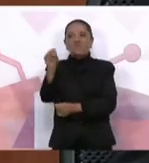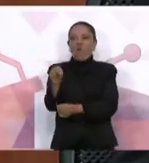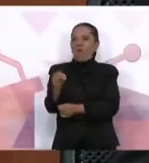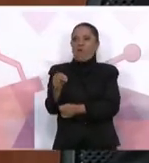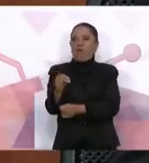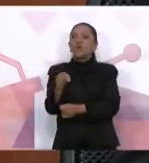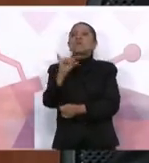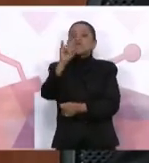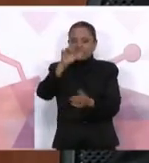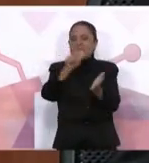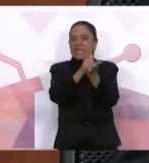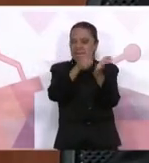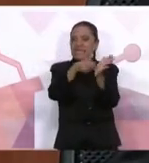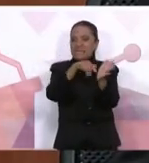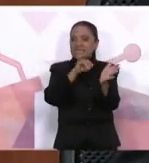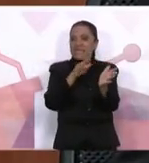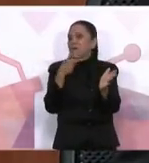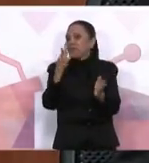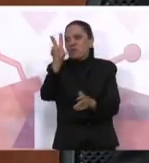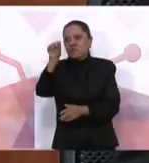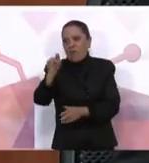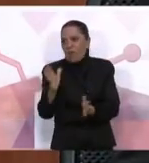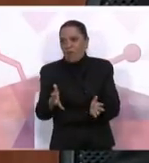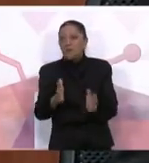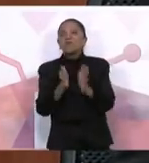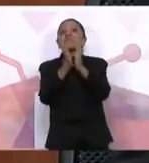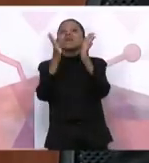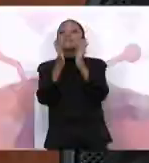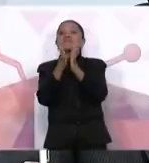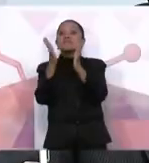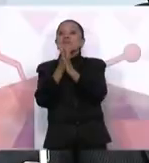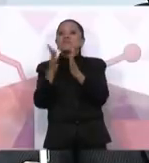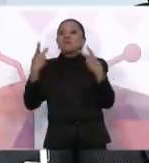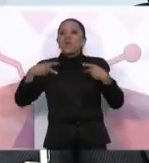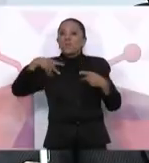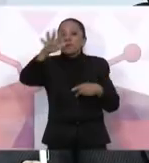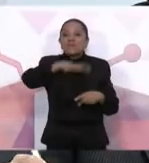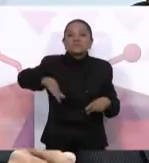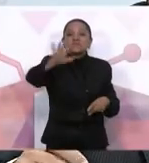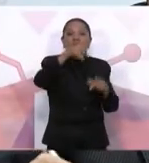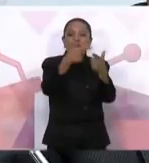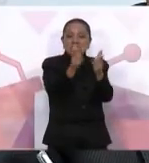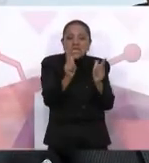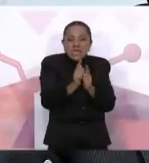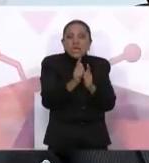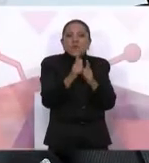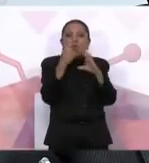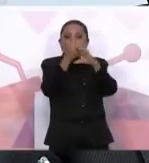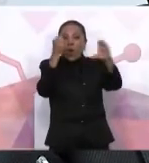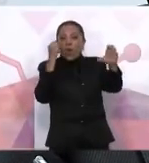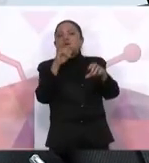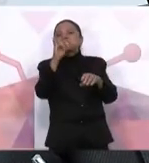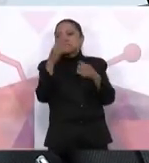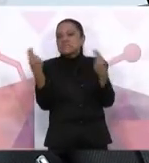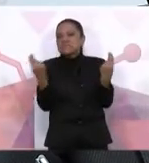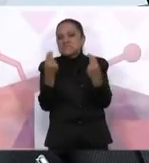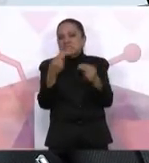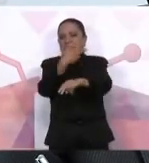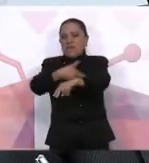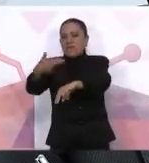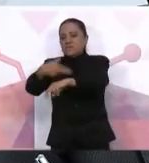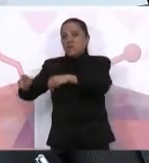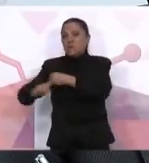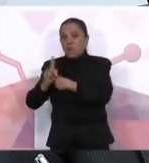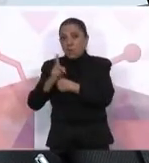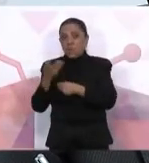participación ciudadana y la participación del gremio de los transportistas es fundamental para resolver el problema hemos visto que no obstante que